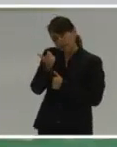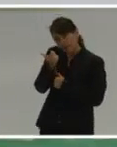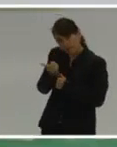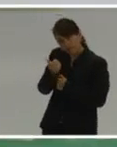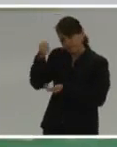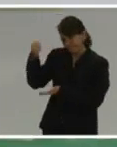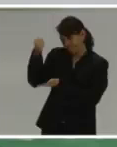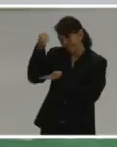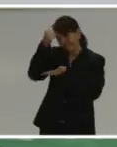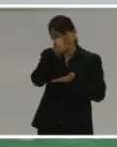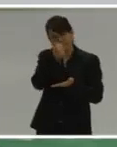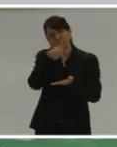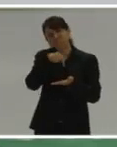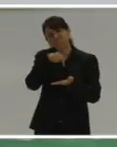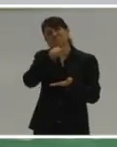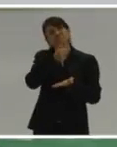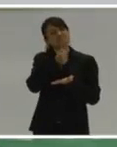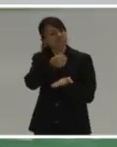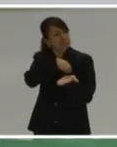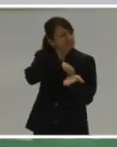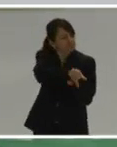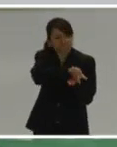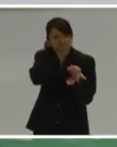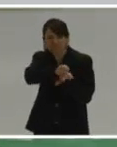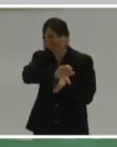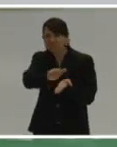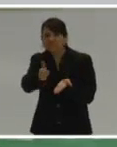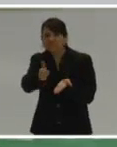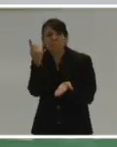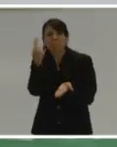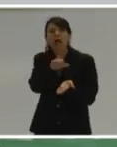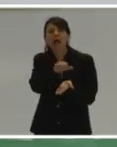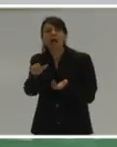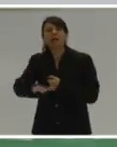para qué va, diremos, ¿no? En lo educativo y